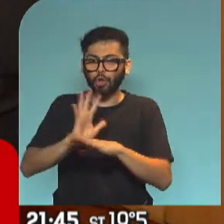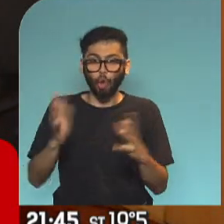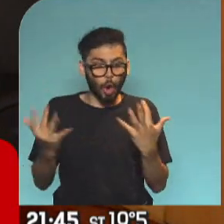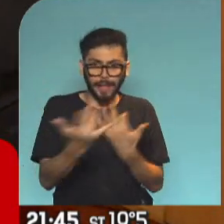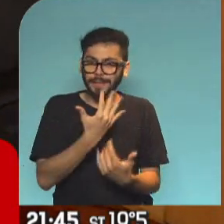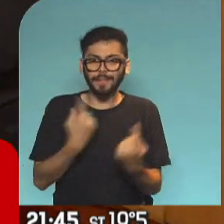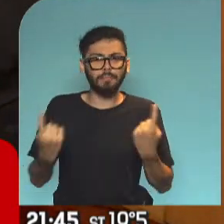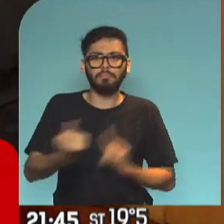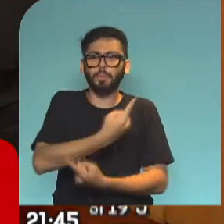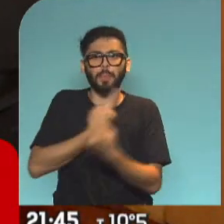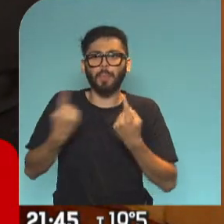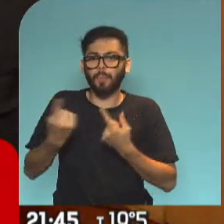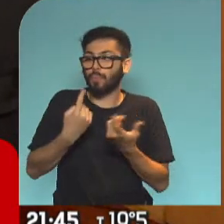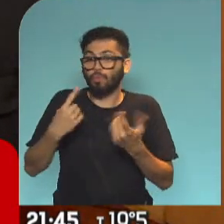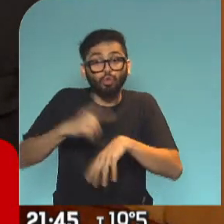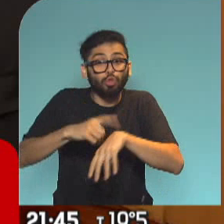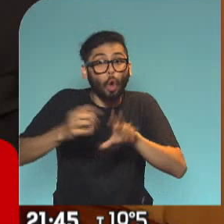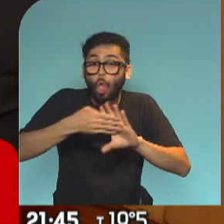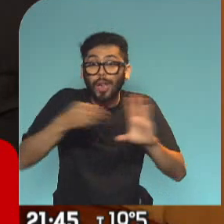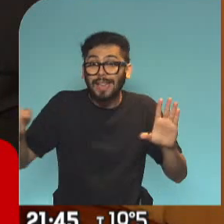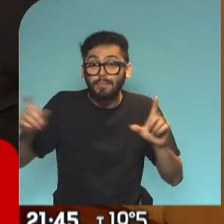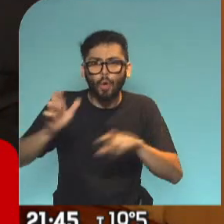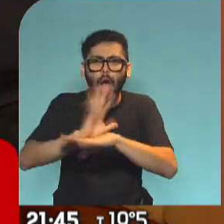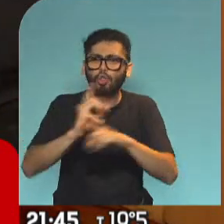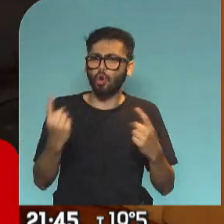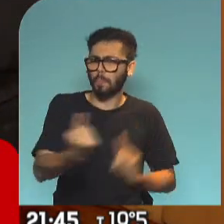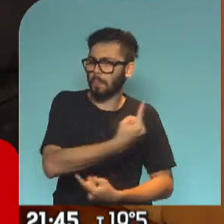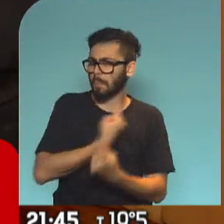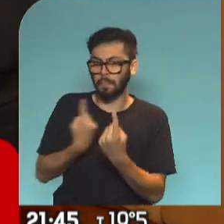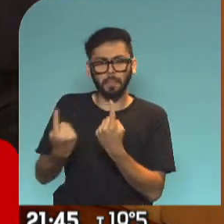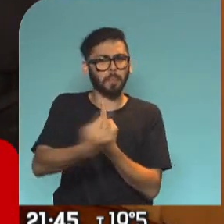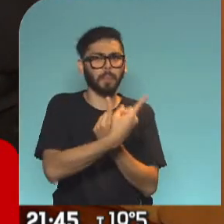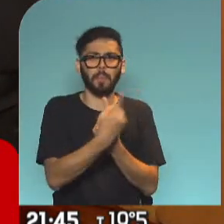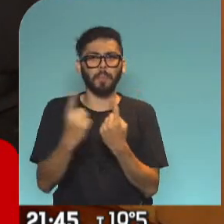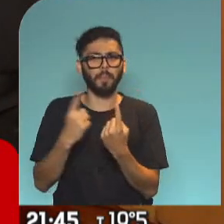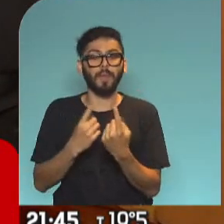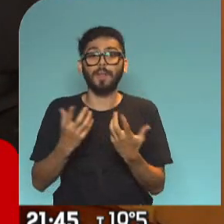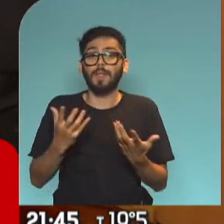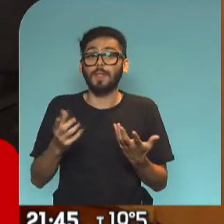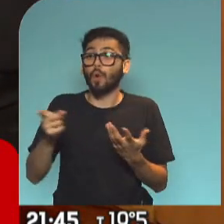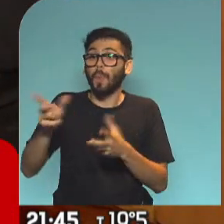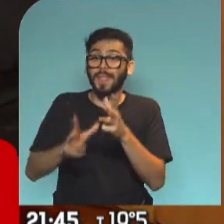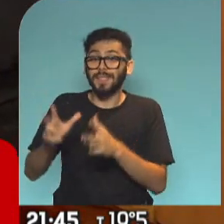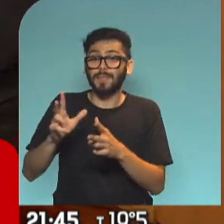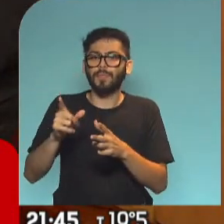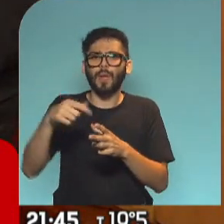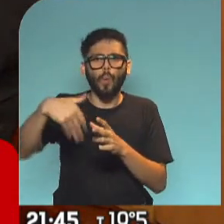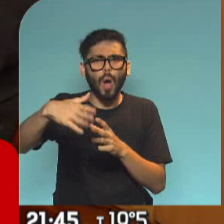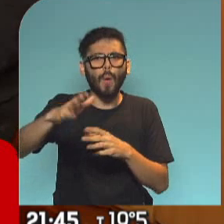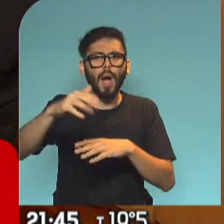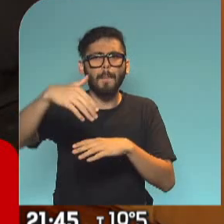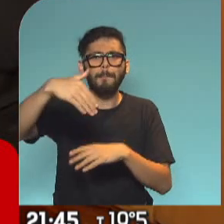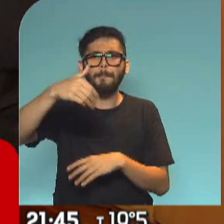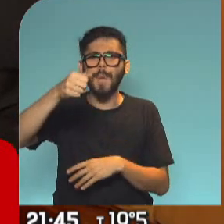obra durante todo el tiempo. Ahora vos hablás de una obra en mandarín